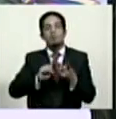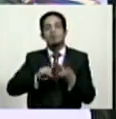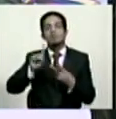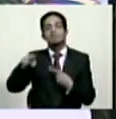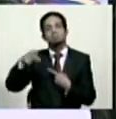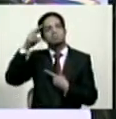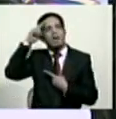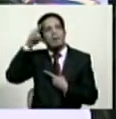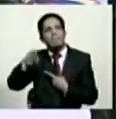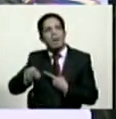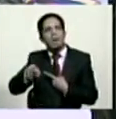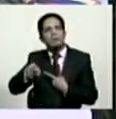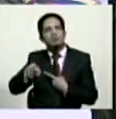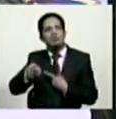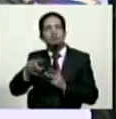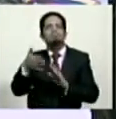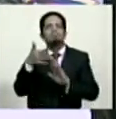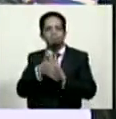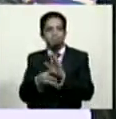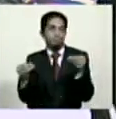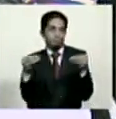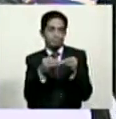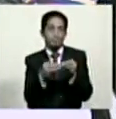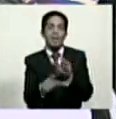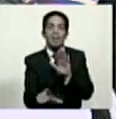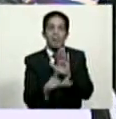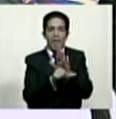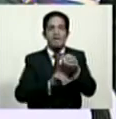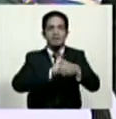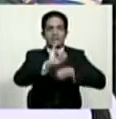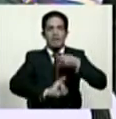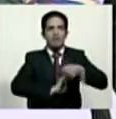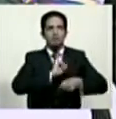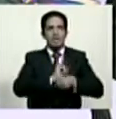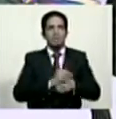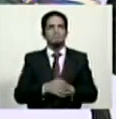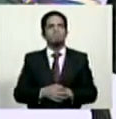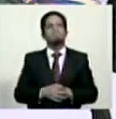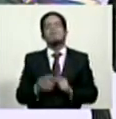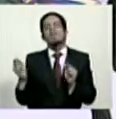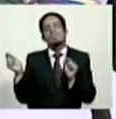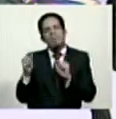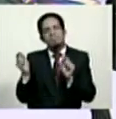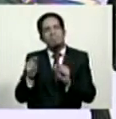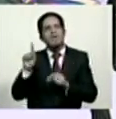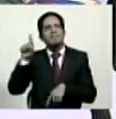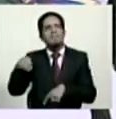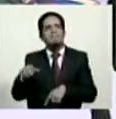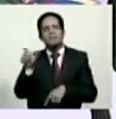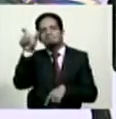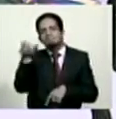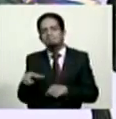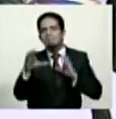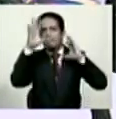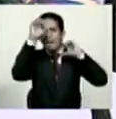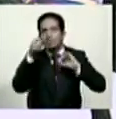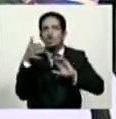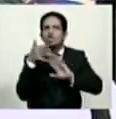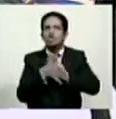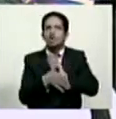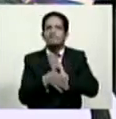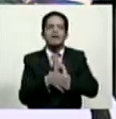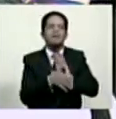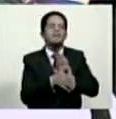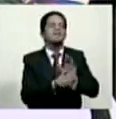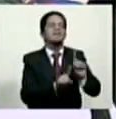y enmarcado en el derecho internacional público. Conversamos igualmente con el embajador sobre las refinerías que